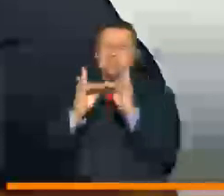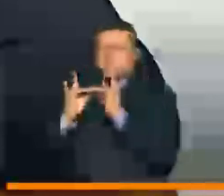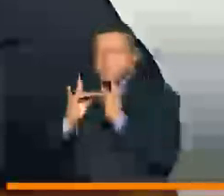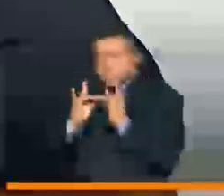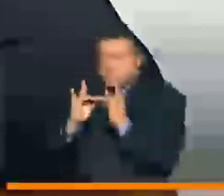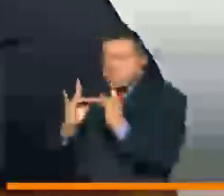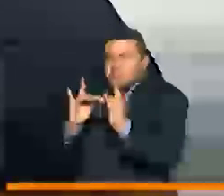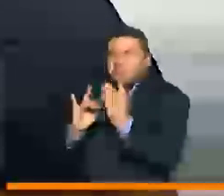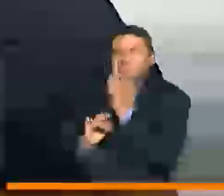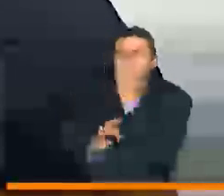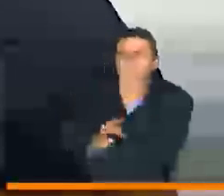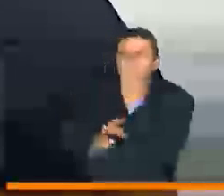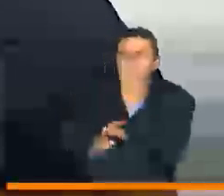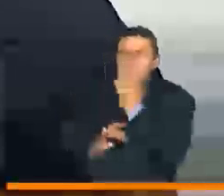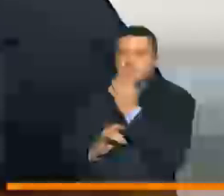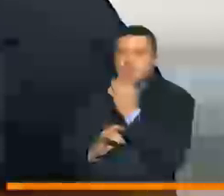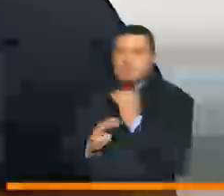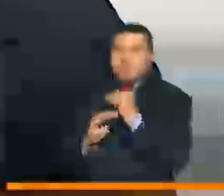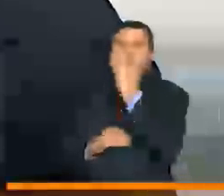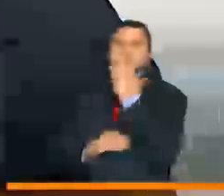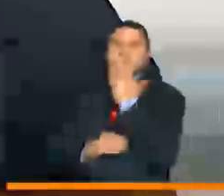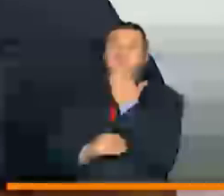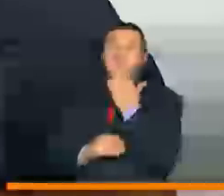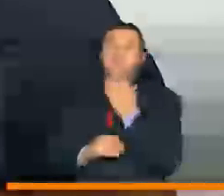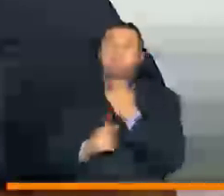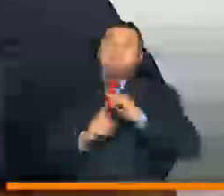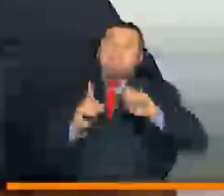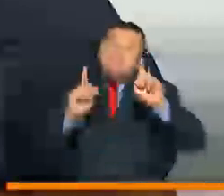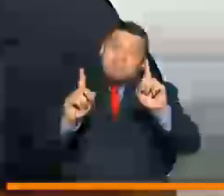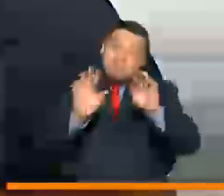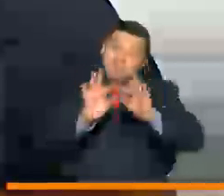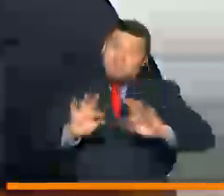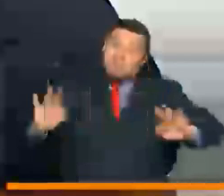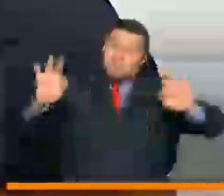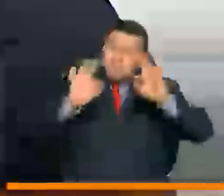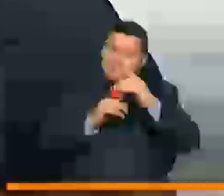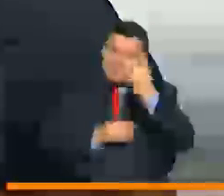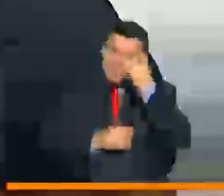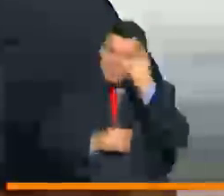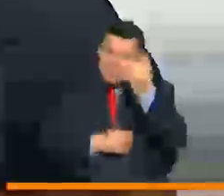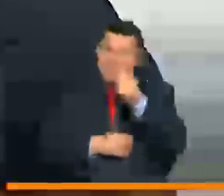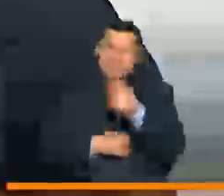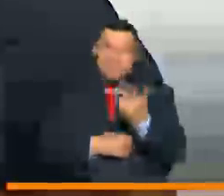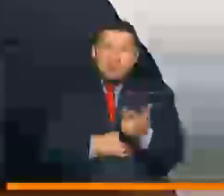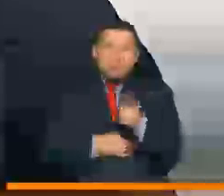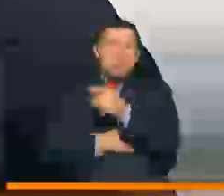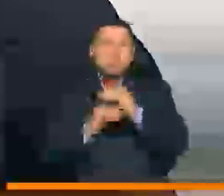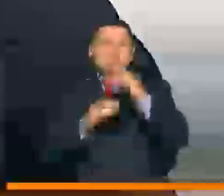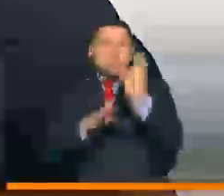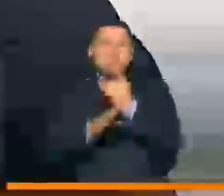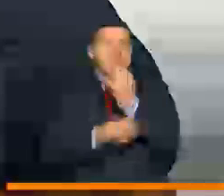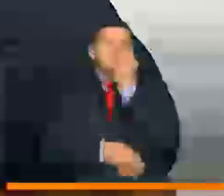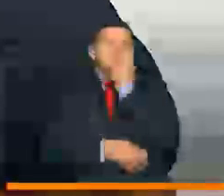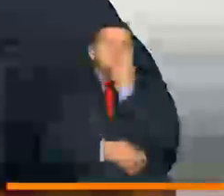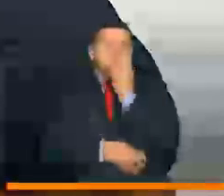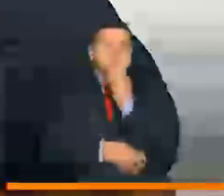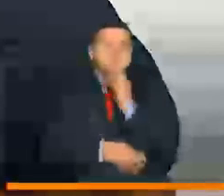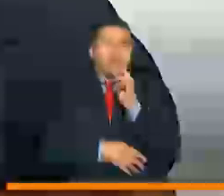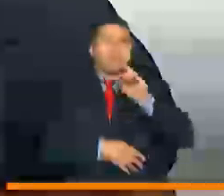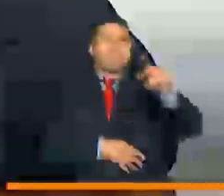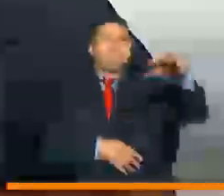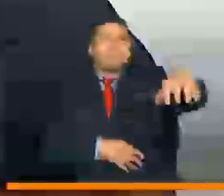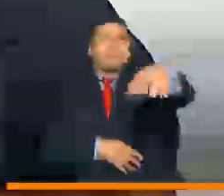cuidado intensivo, más de las que tenemos. Sin embargo, es muy importante tener en cuenta que tenemos un consumo grande en otras